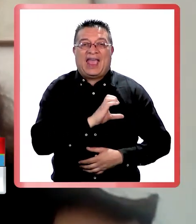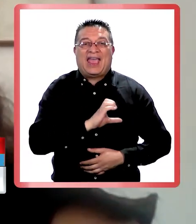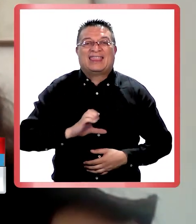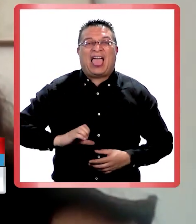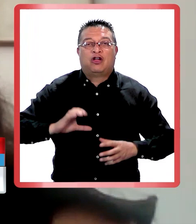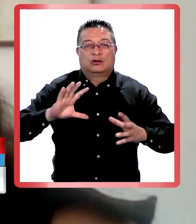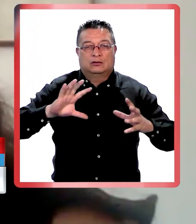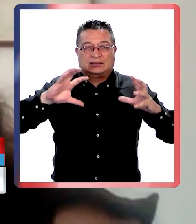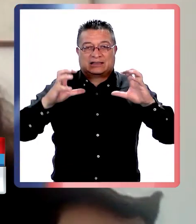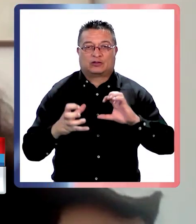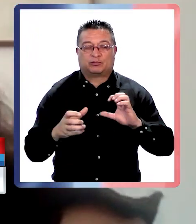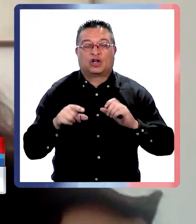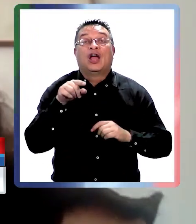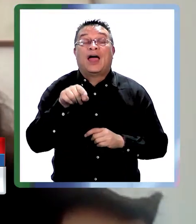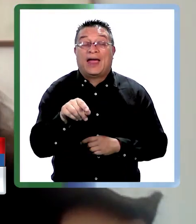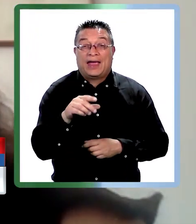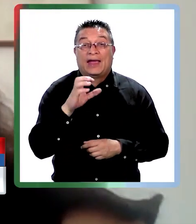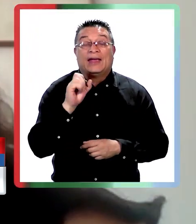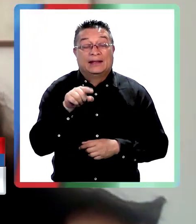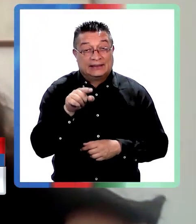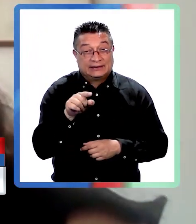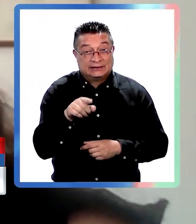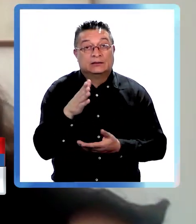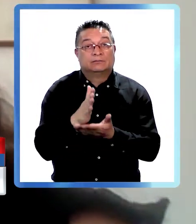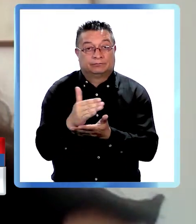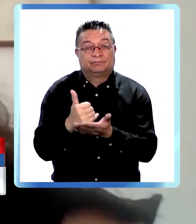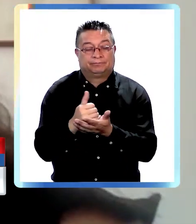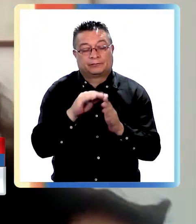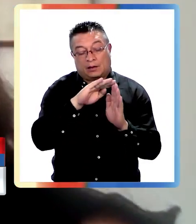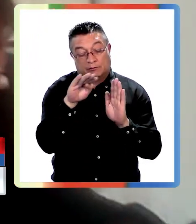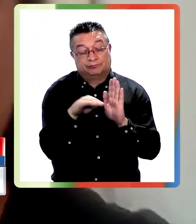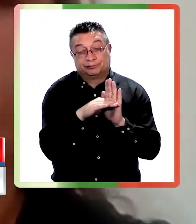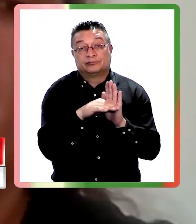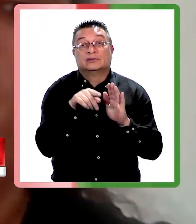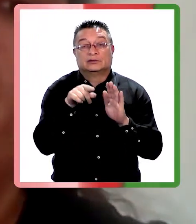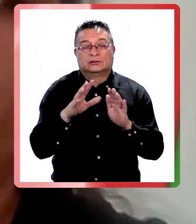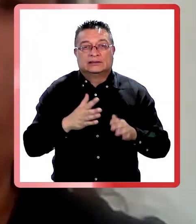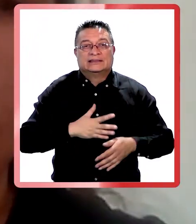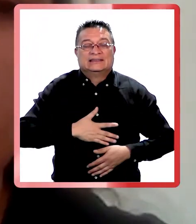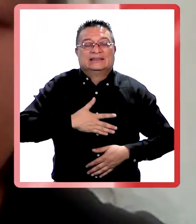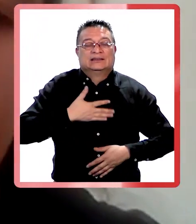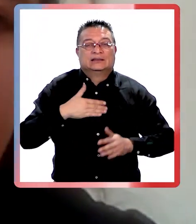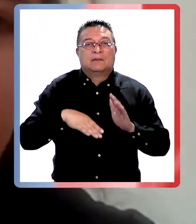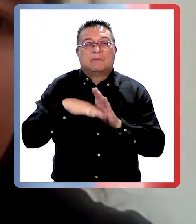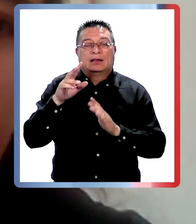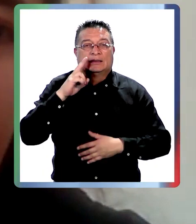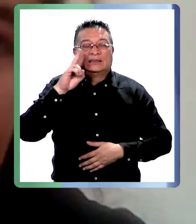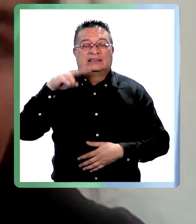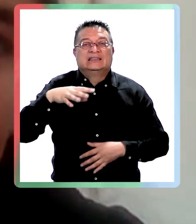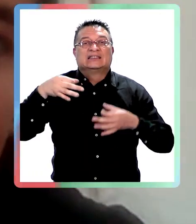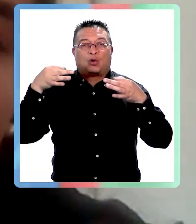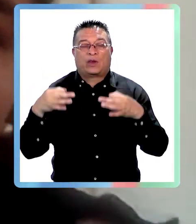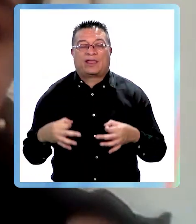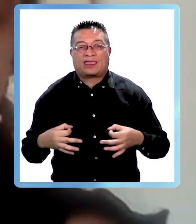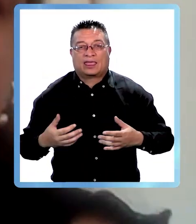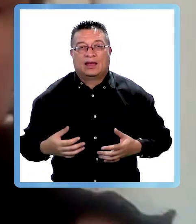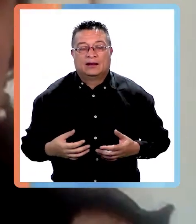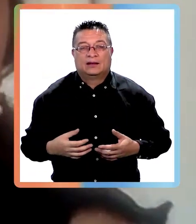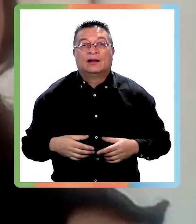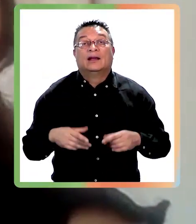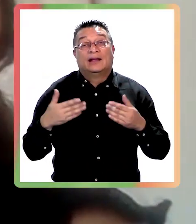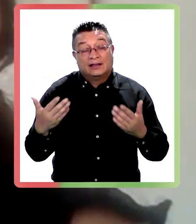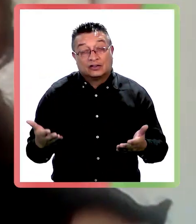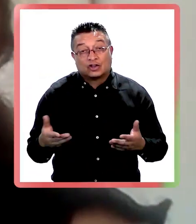excepción, ¿no es cierto? Y llamar a un estado de excepción es una medida que va a incrementar la sensación de inseguridad.